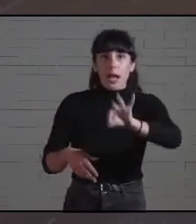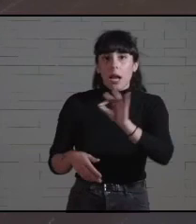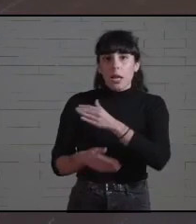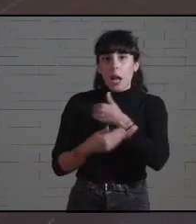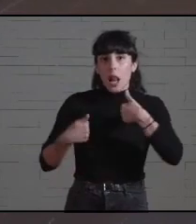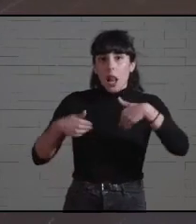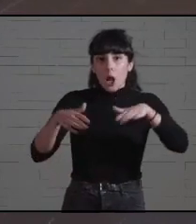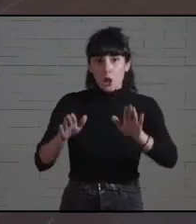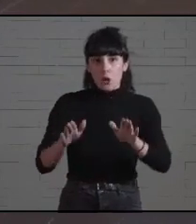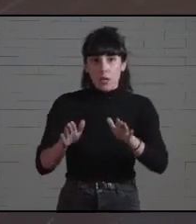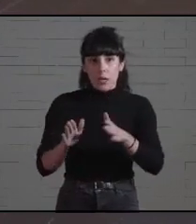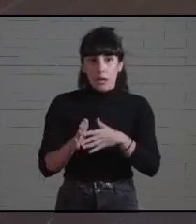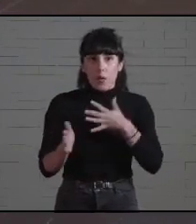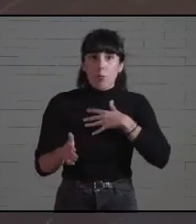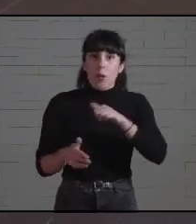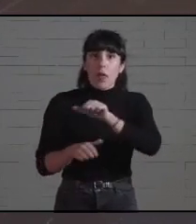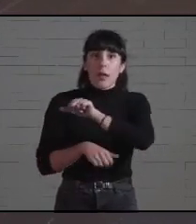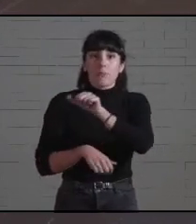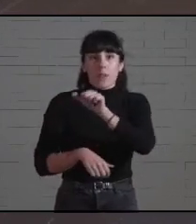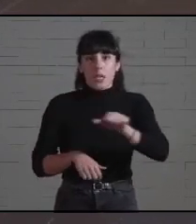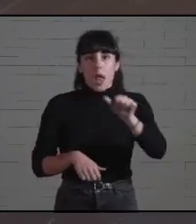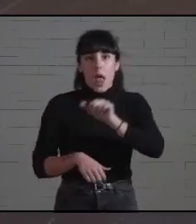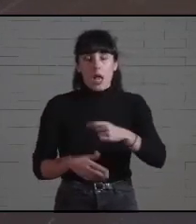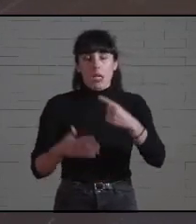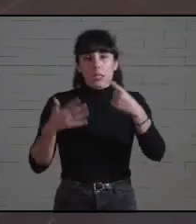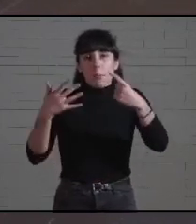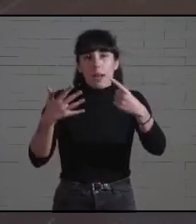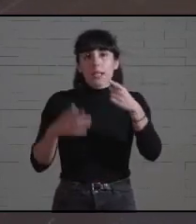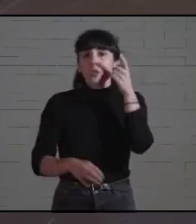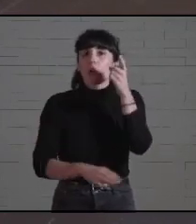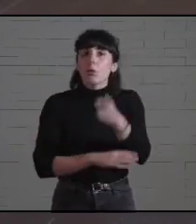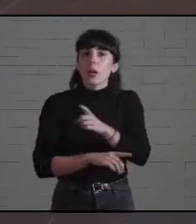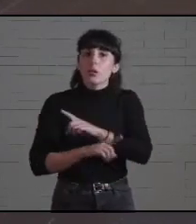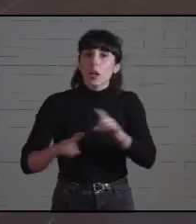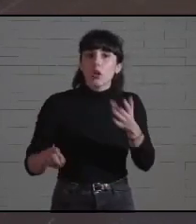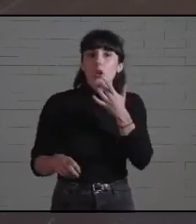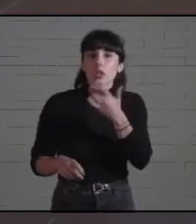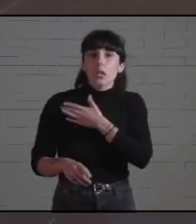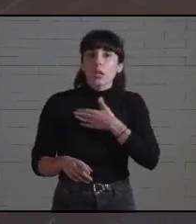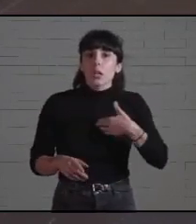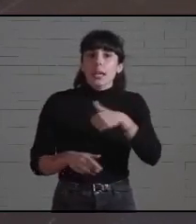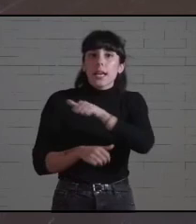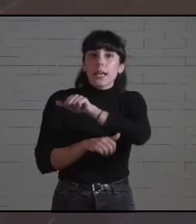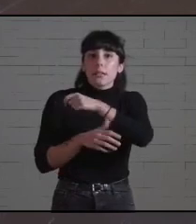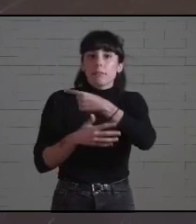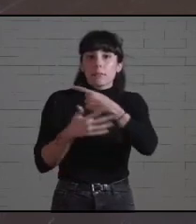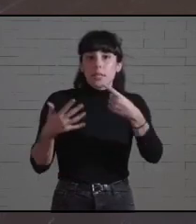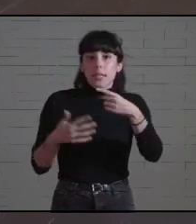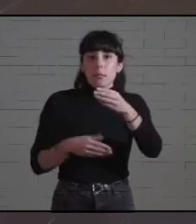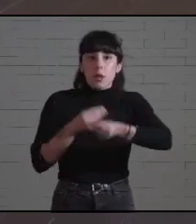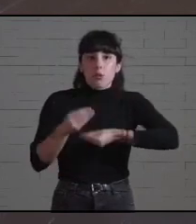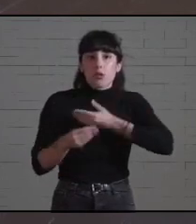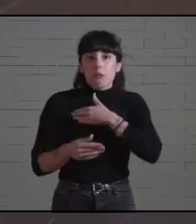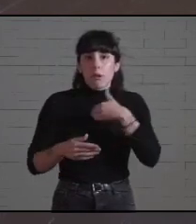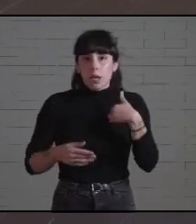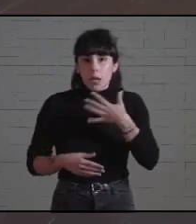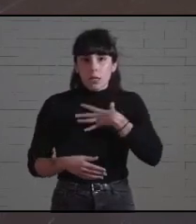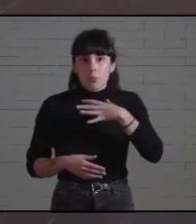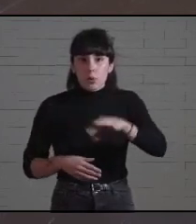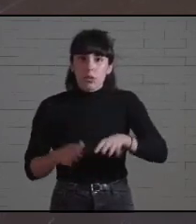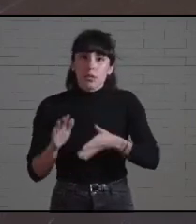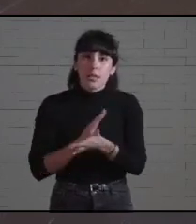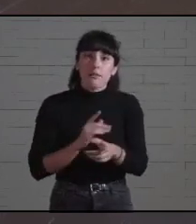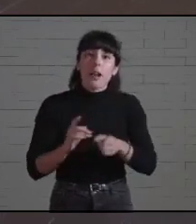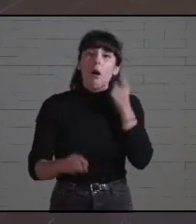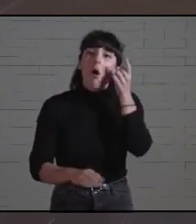pongáis obligatorias 6 semanas. Los que quieran usar 6 semanas y lo van a poder hacer. La cuestión es quitar la